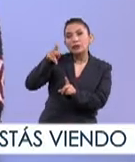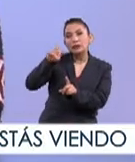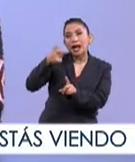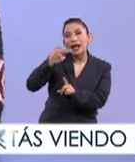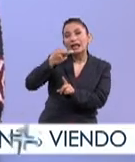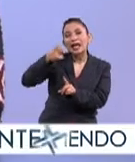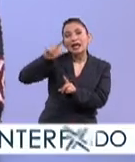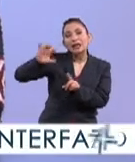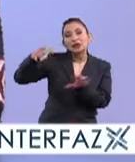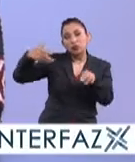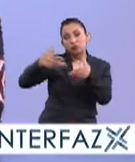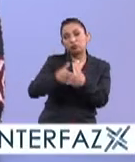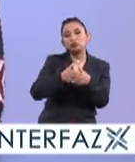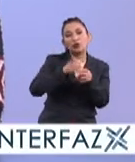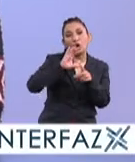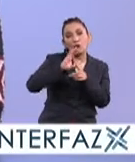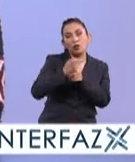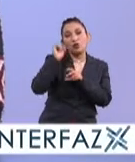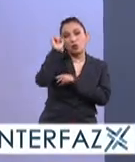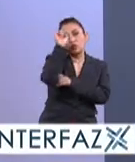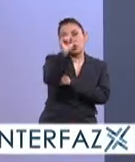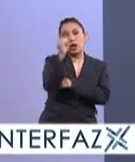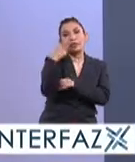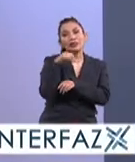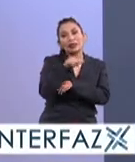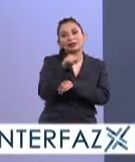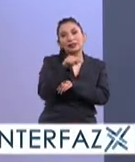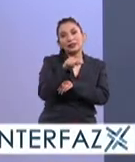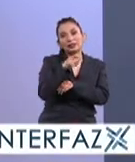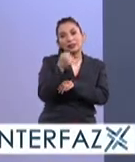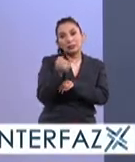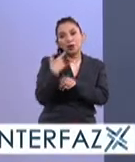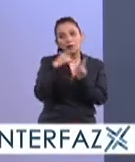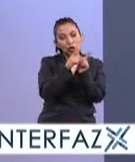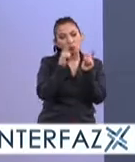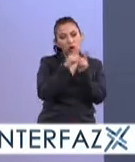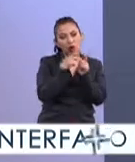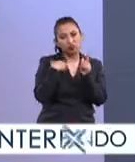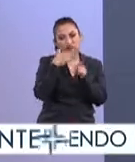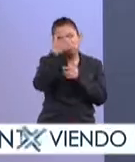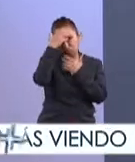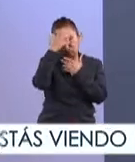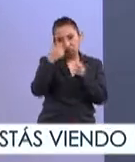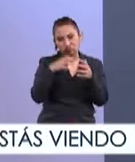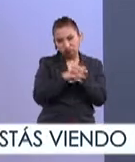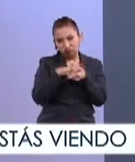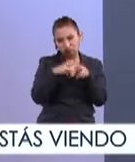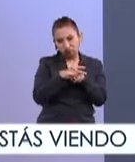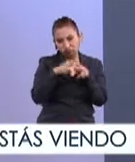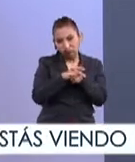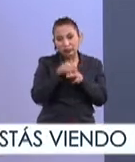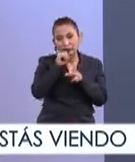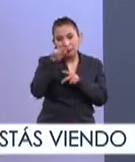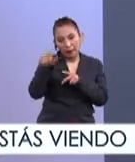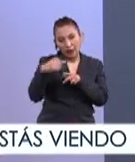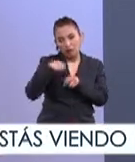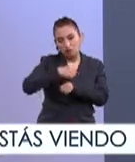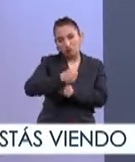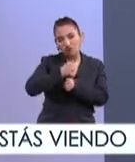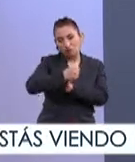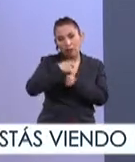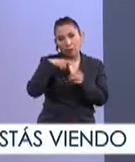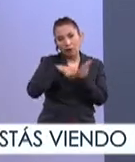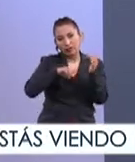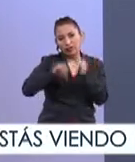en la Liga Comunista del 23 de septiembre, un grupo guerrillero que está pues muy estrechamente ligado también con este movimiento